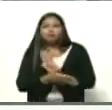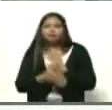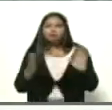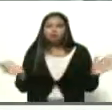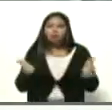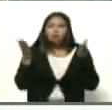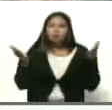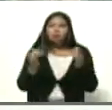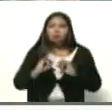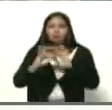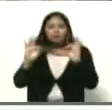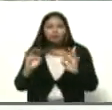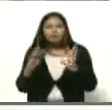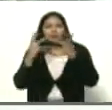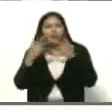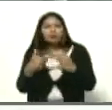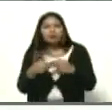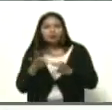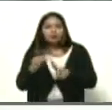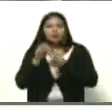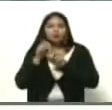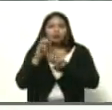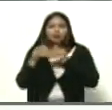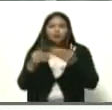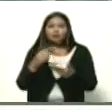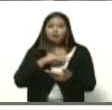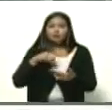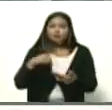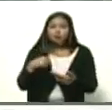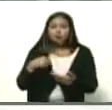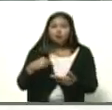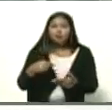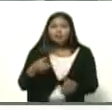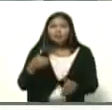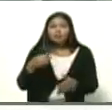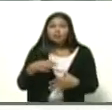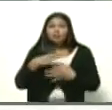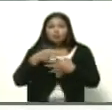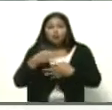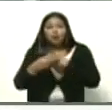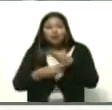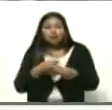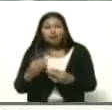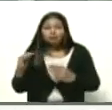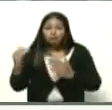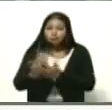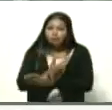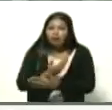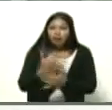movidos por la misma maquinaria de indignación selectiva que a nosotros nos intentó derrocar,